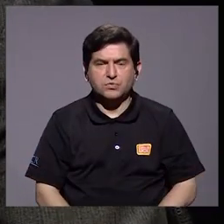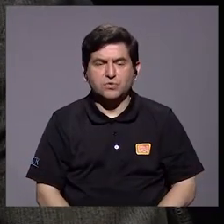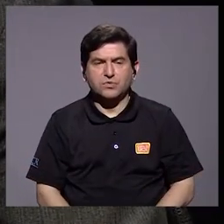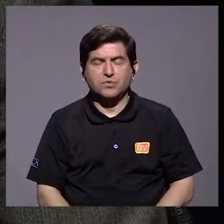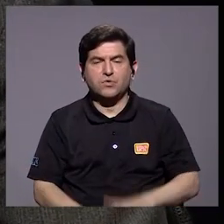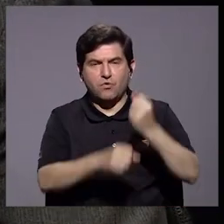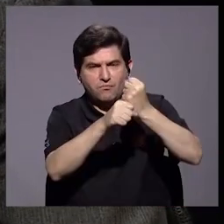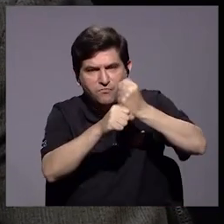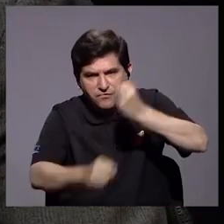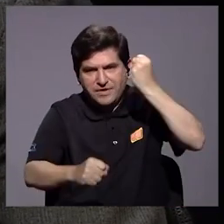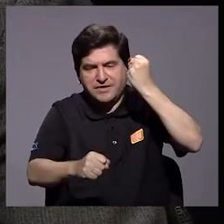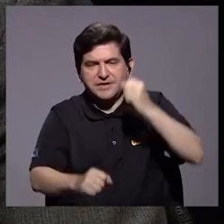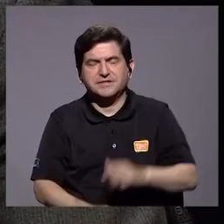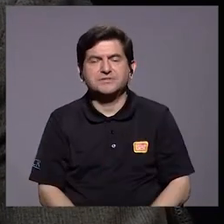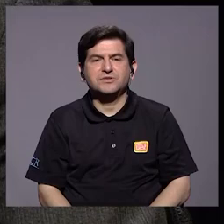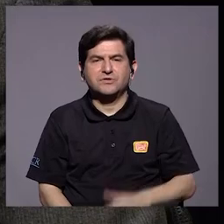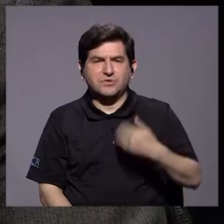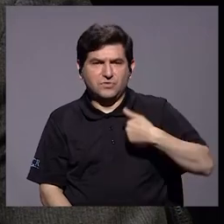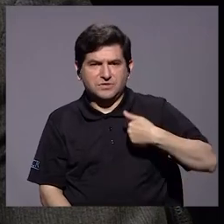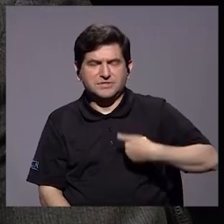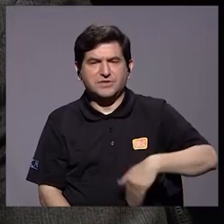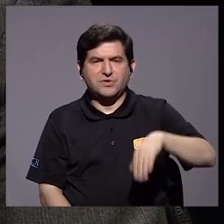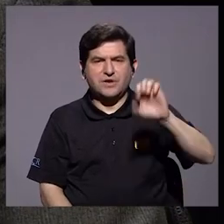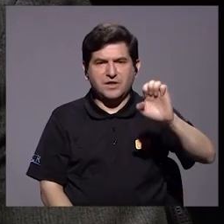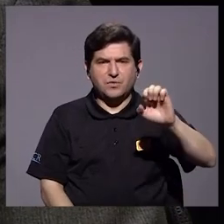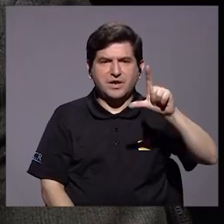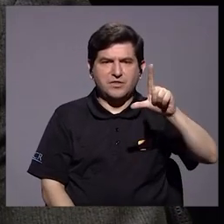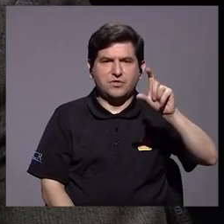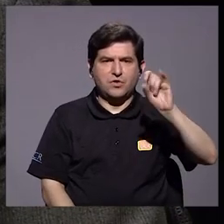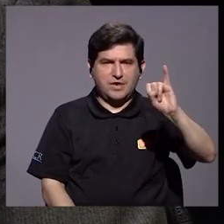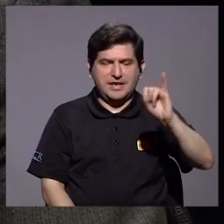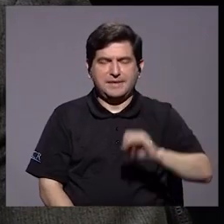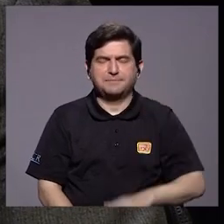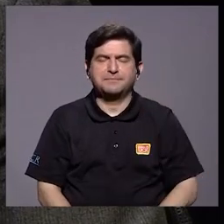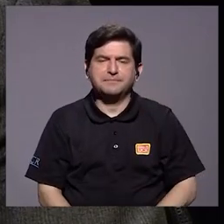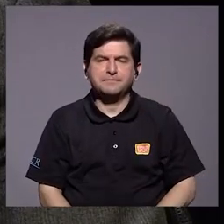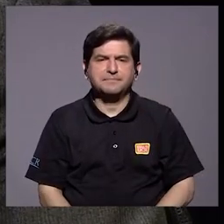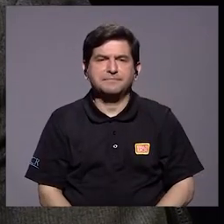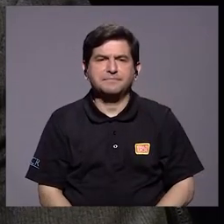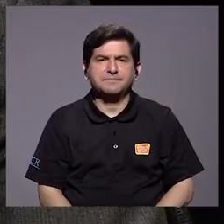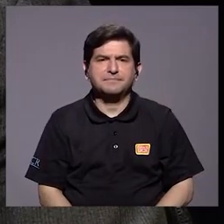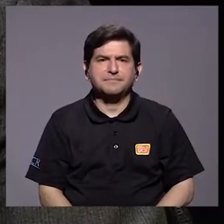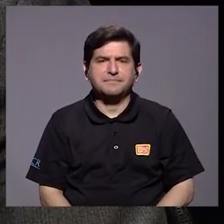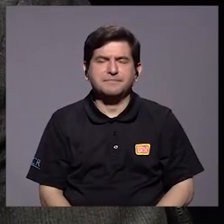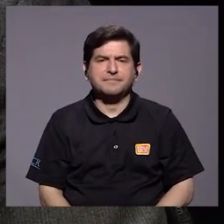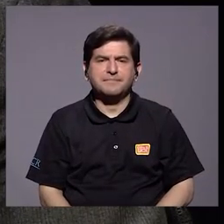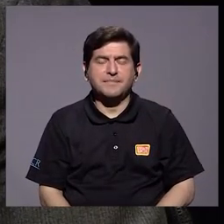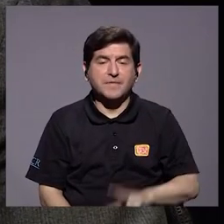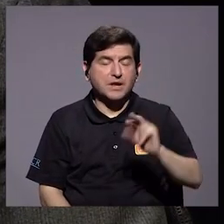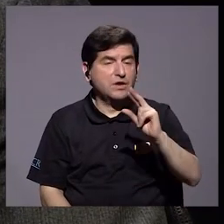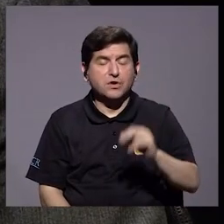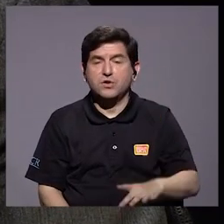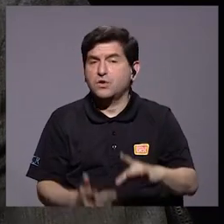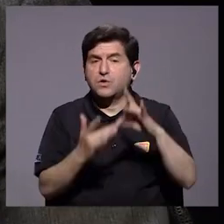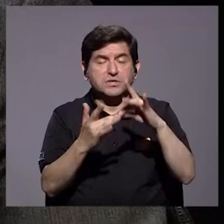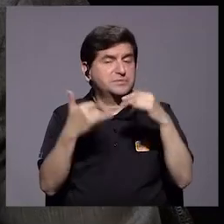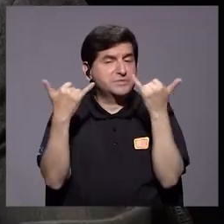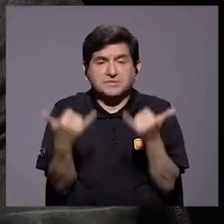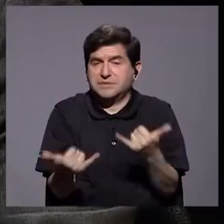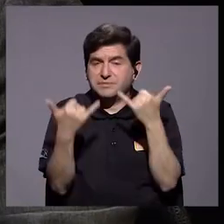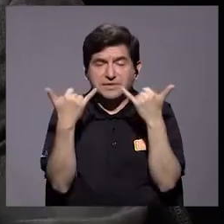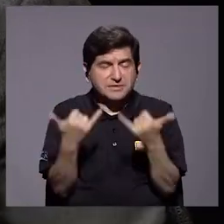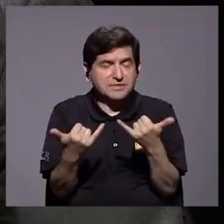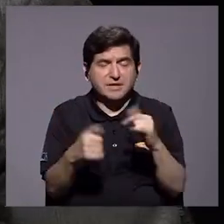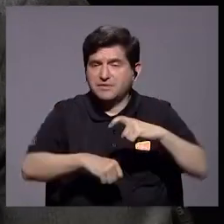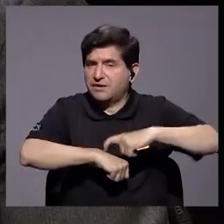la federación con un don eduardo lim que no es exclusivo de esta